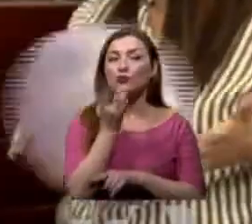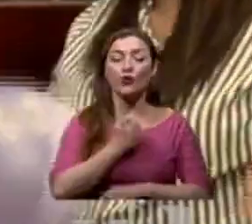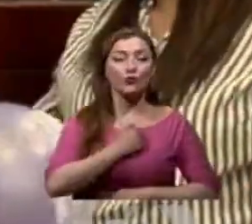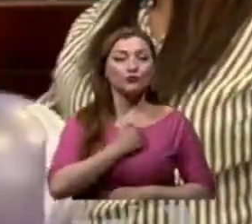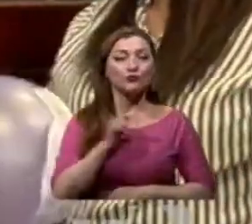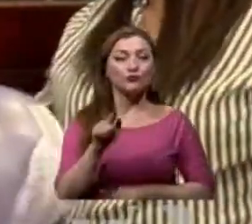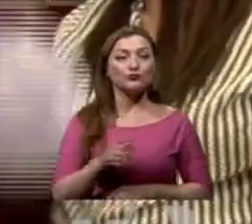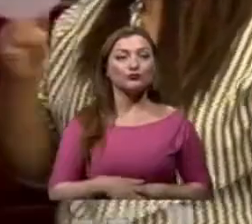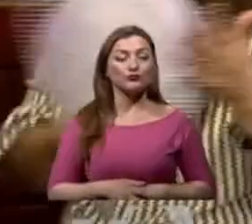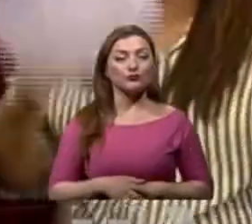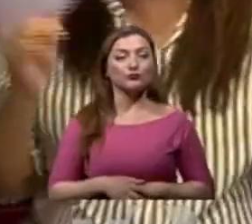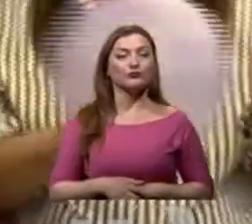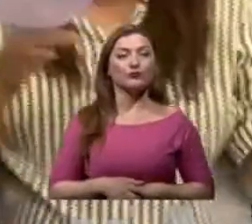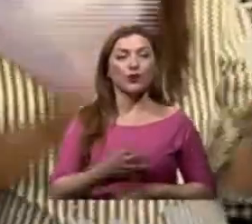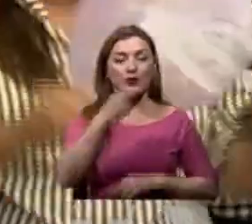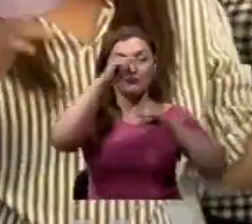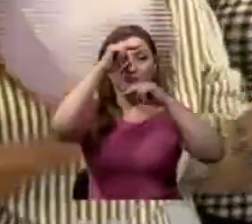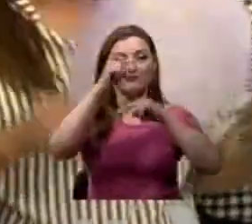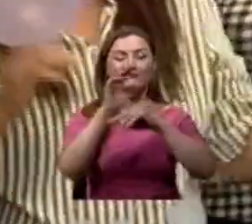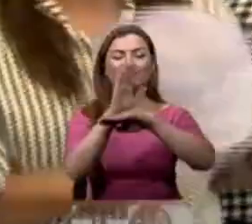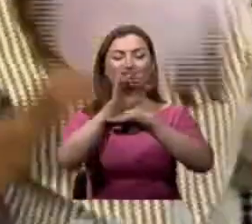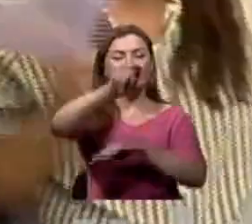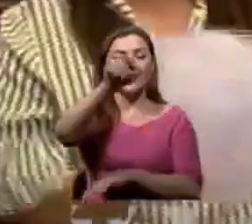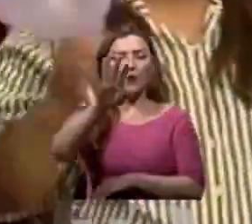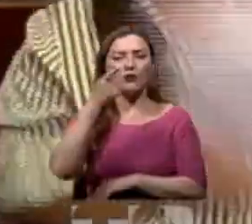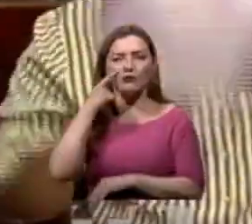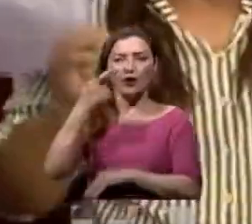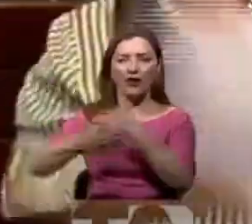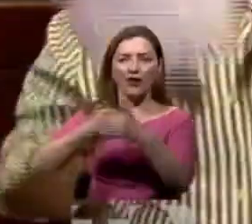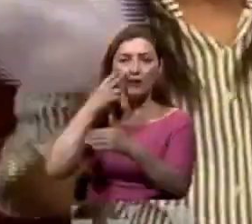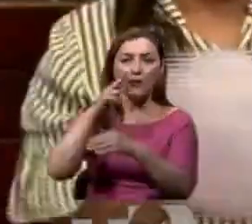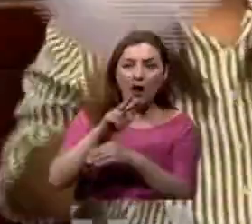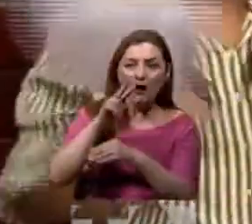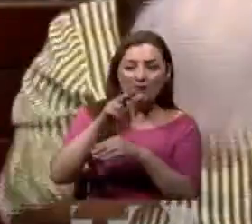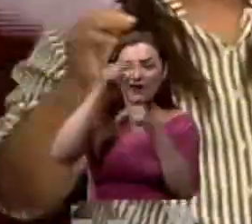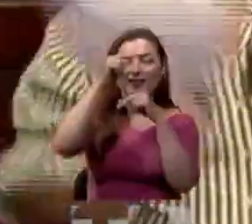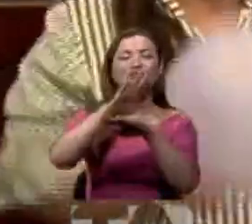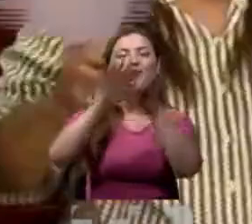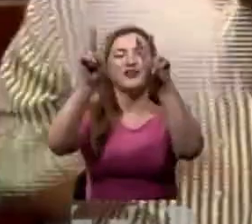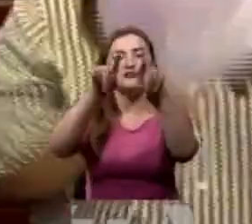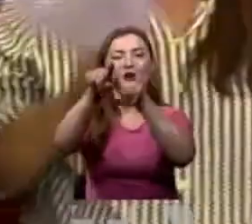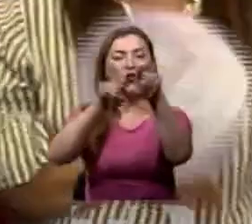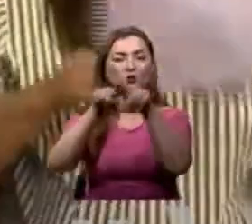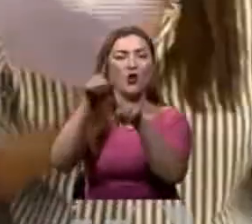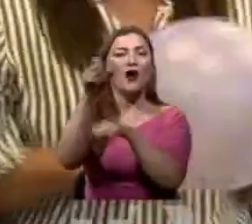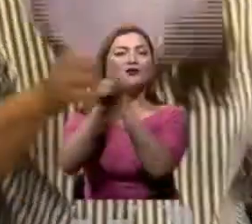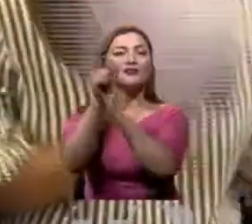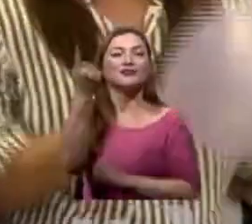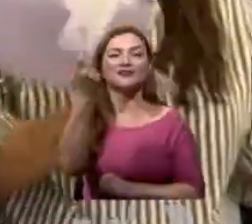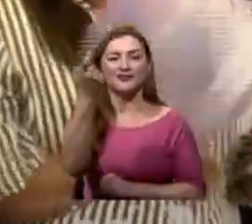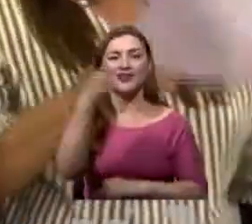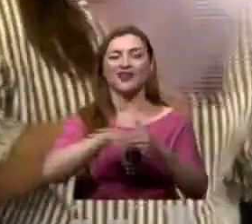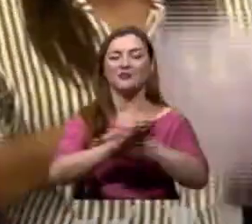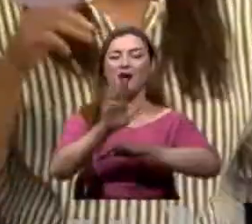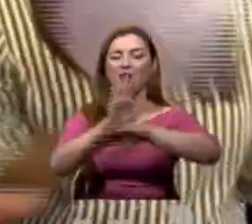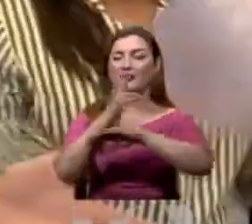cada, de cada uno de ustedes, nuestros televidentes, que por 11 años han permitido que podamos ingresar a cada una de